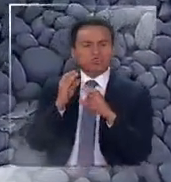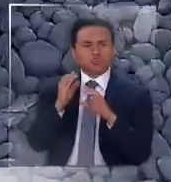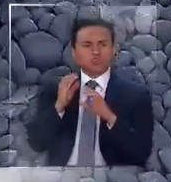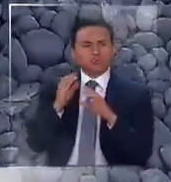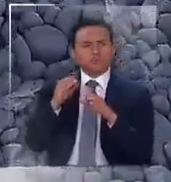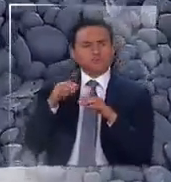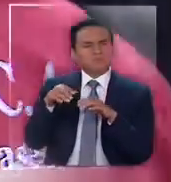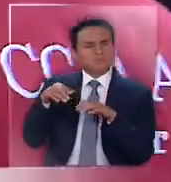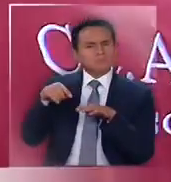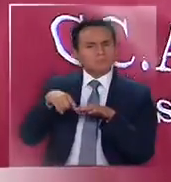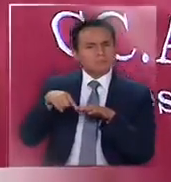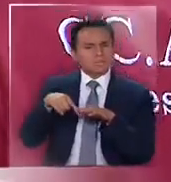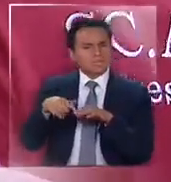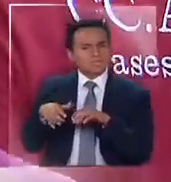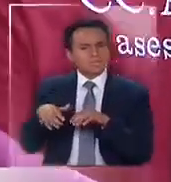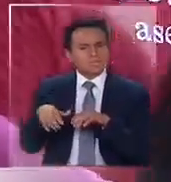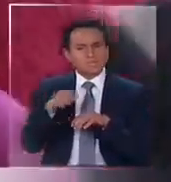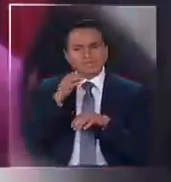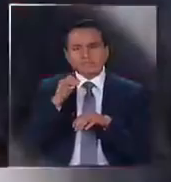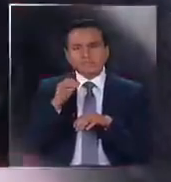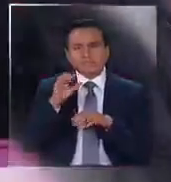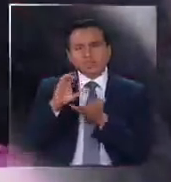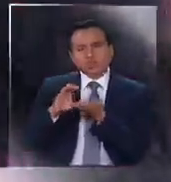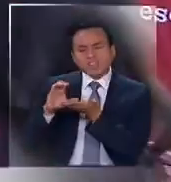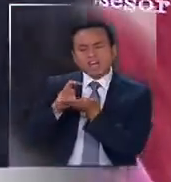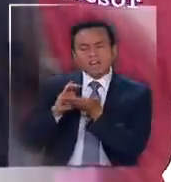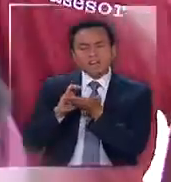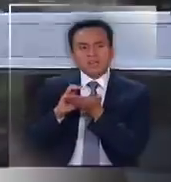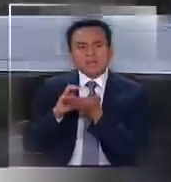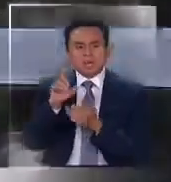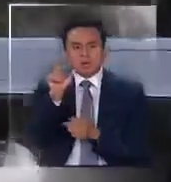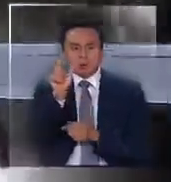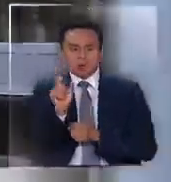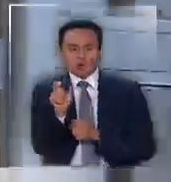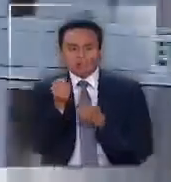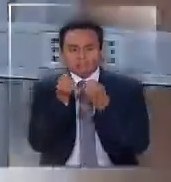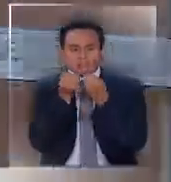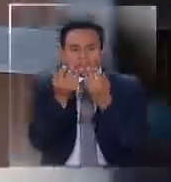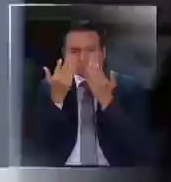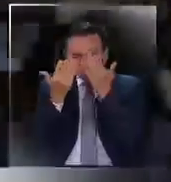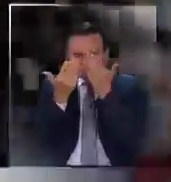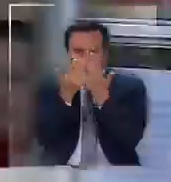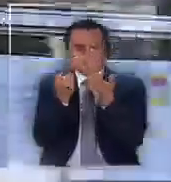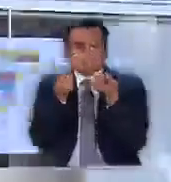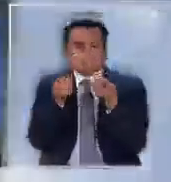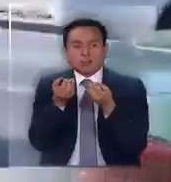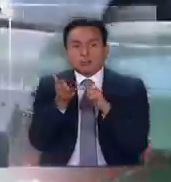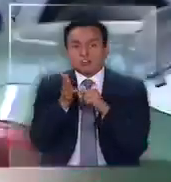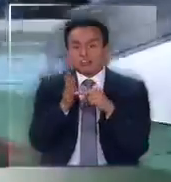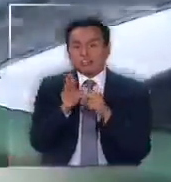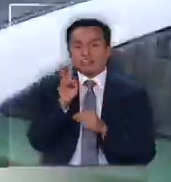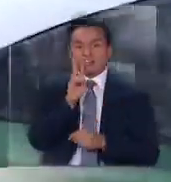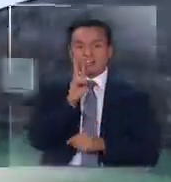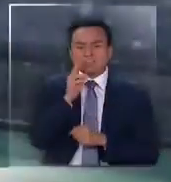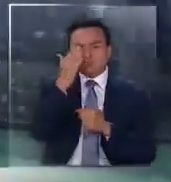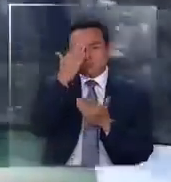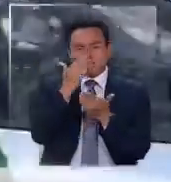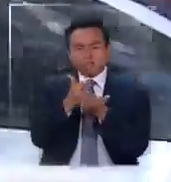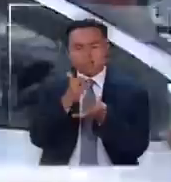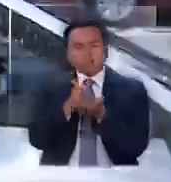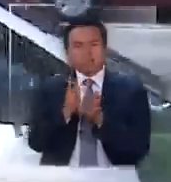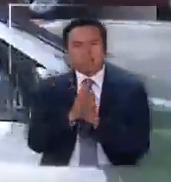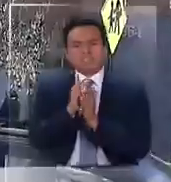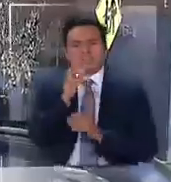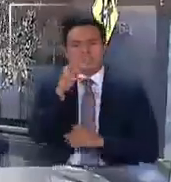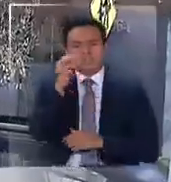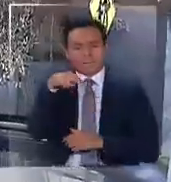la pierna, me dio en la pierna. A los B, en Cerro Navia, son pocos los que se atreven a dar la cara luego de lo ocurrido este viernes afuera del Colegio San Damián